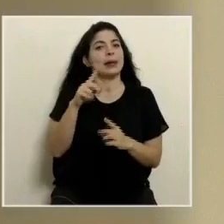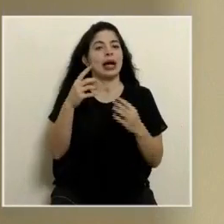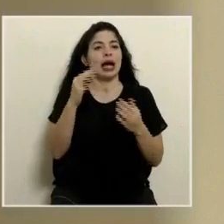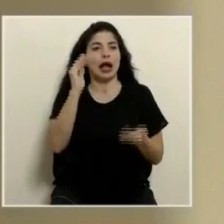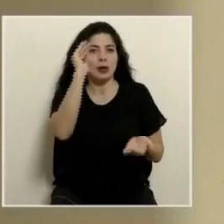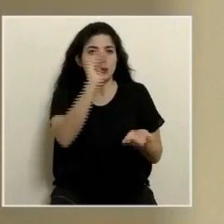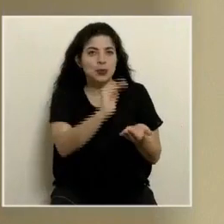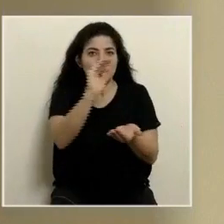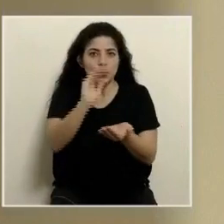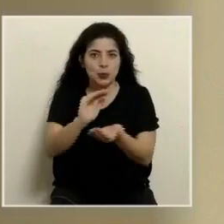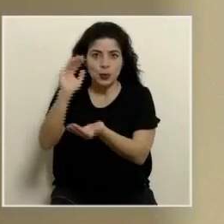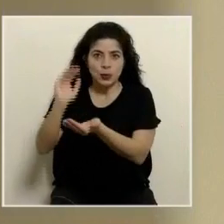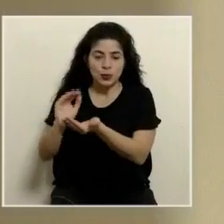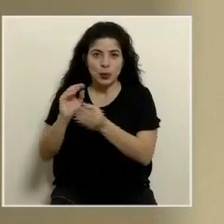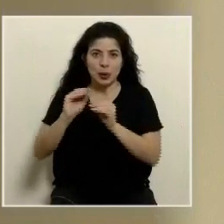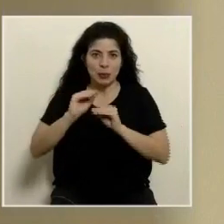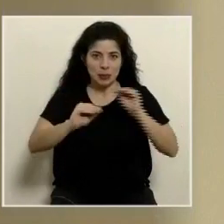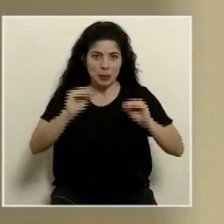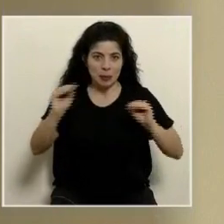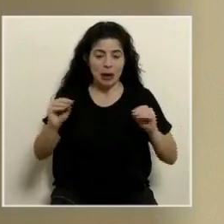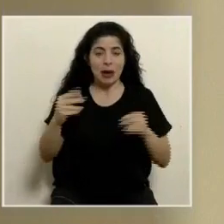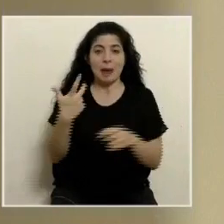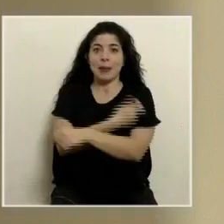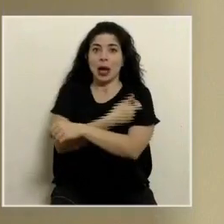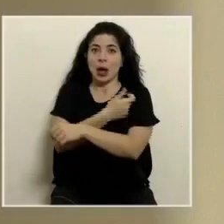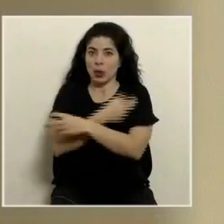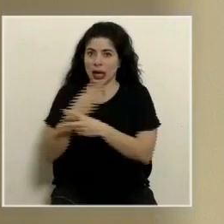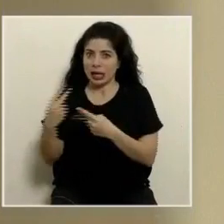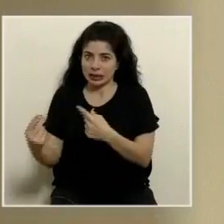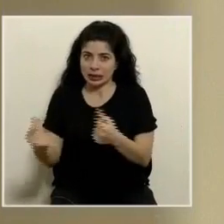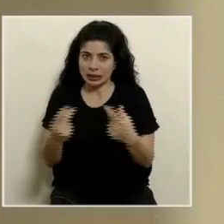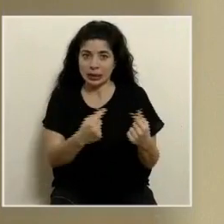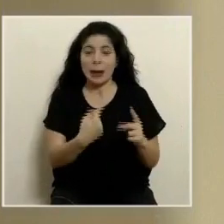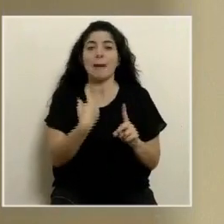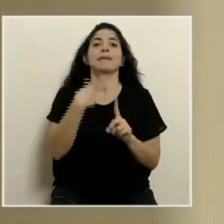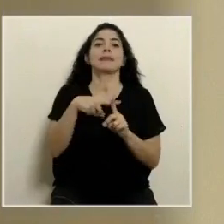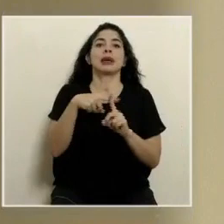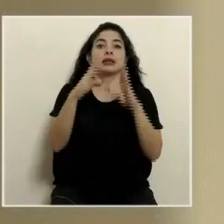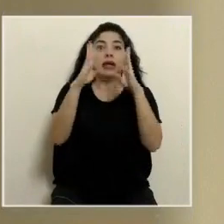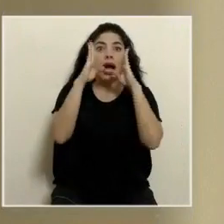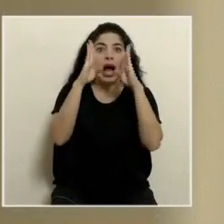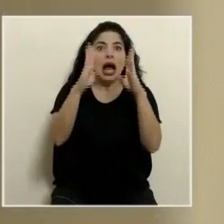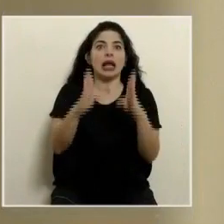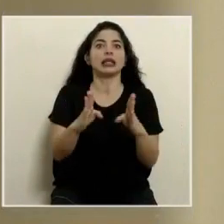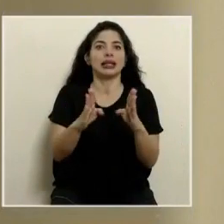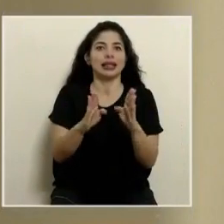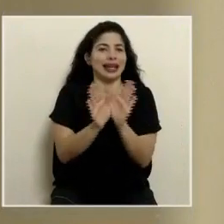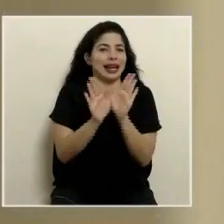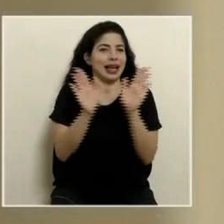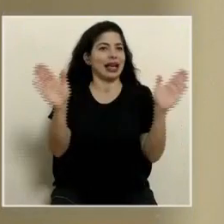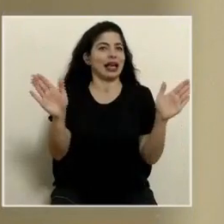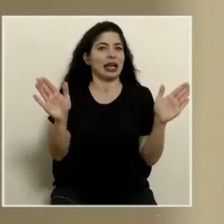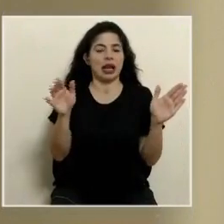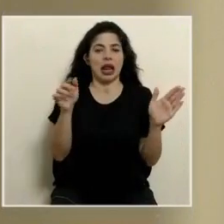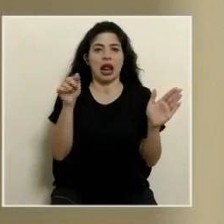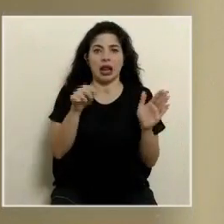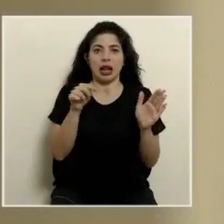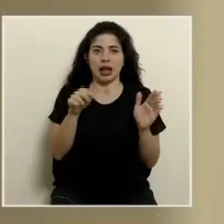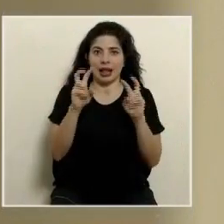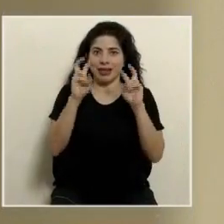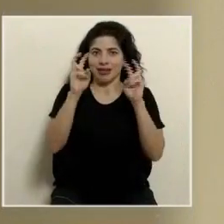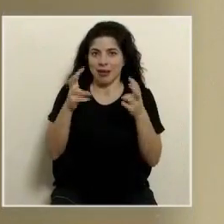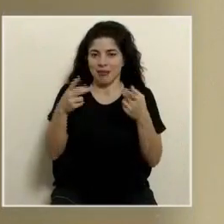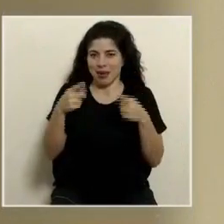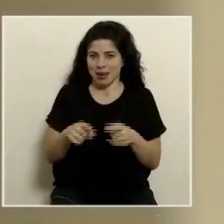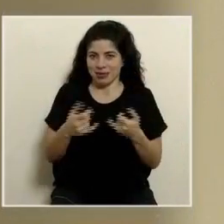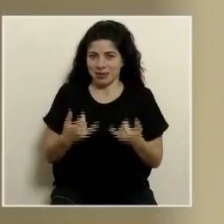contagio, acelerar la vacunación y además dar una atención integral en la materia de lo que está